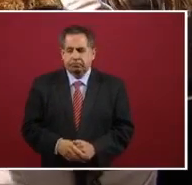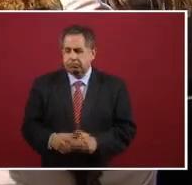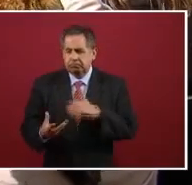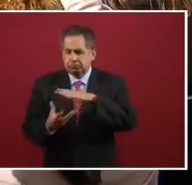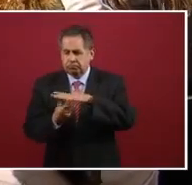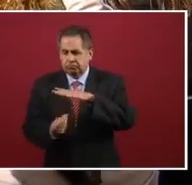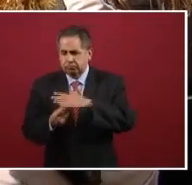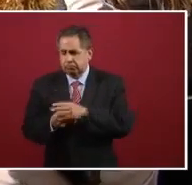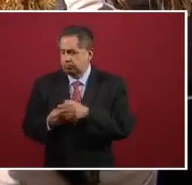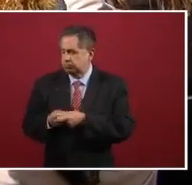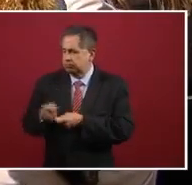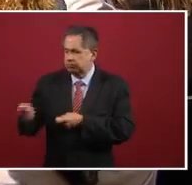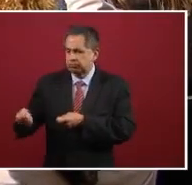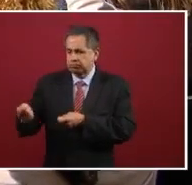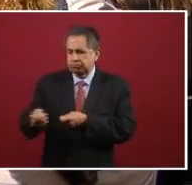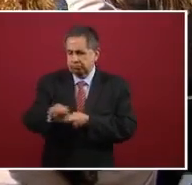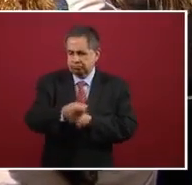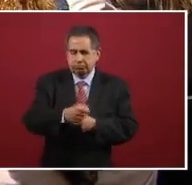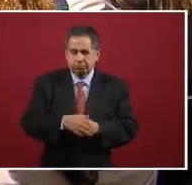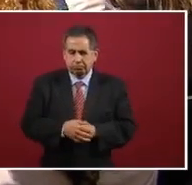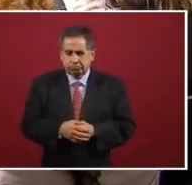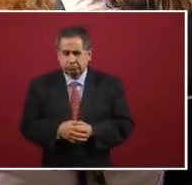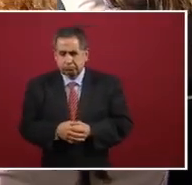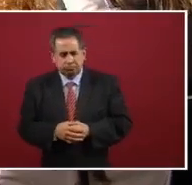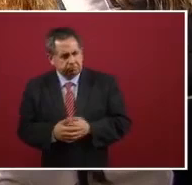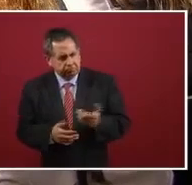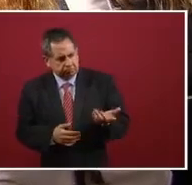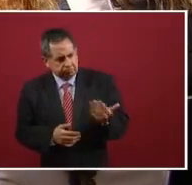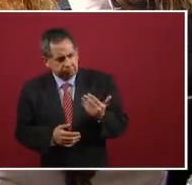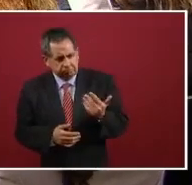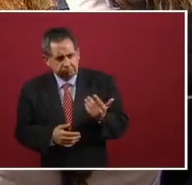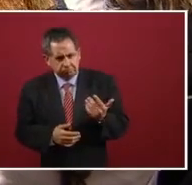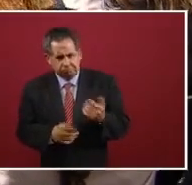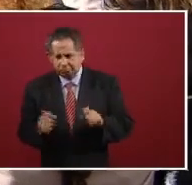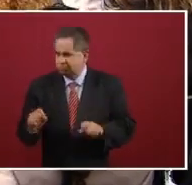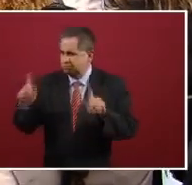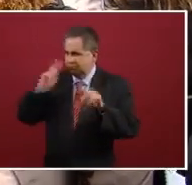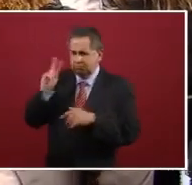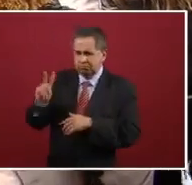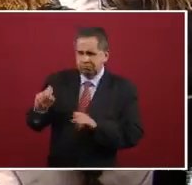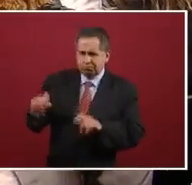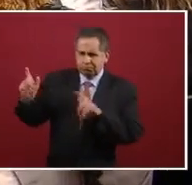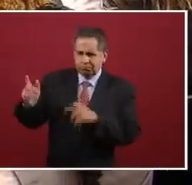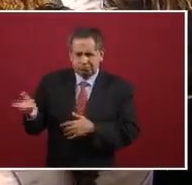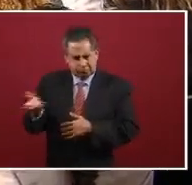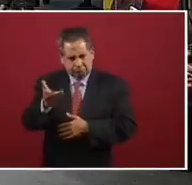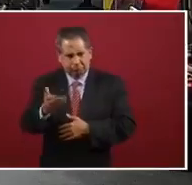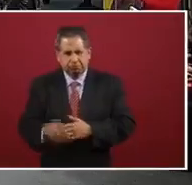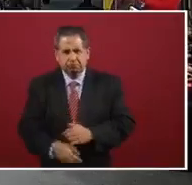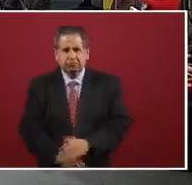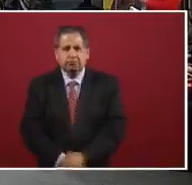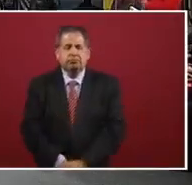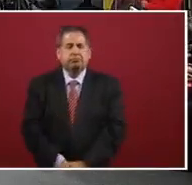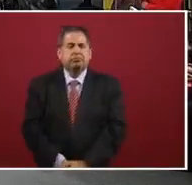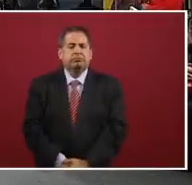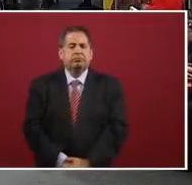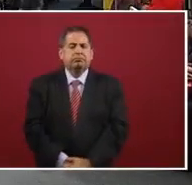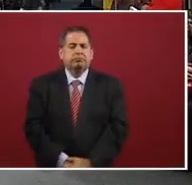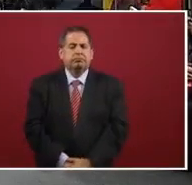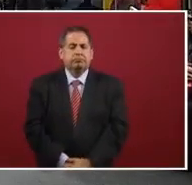copia. No tienen. A ver, ¿por qué no lo ponen de una vez? Y